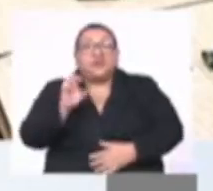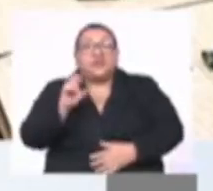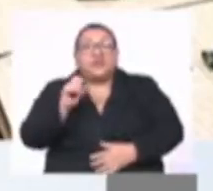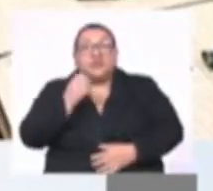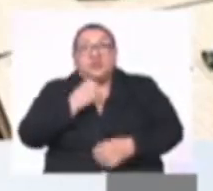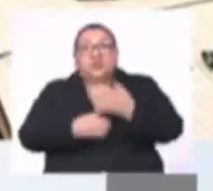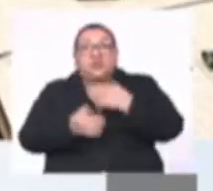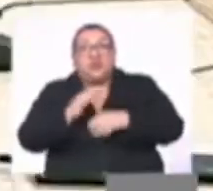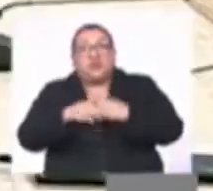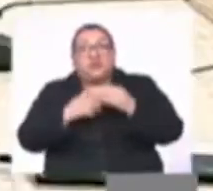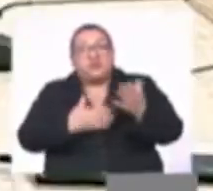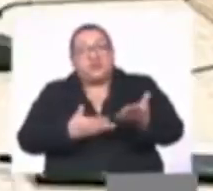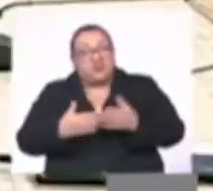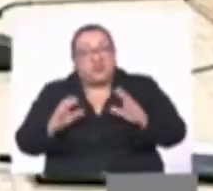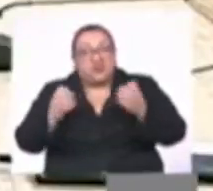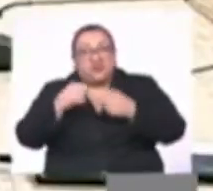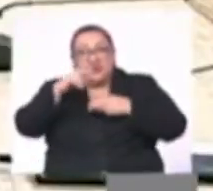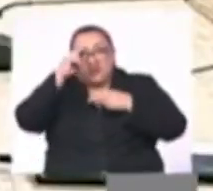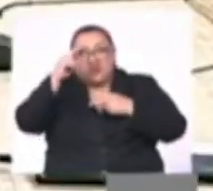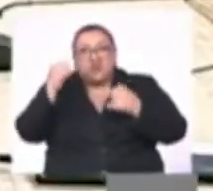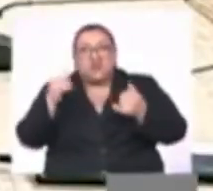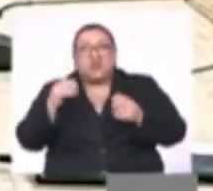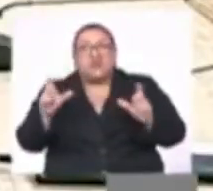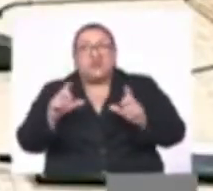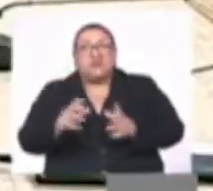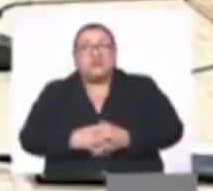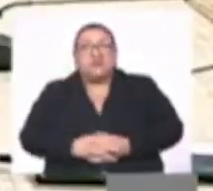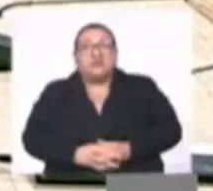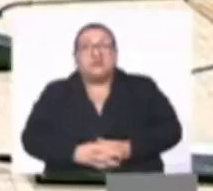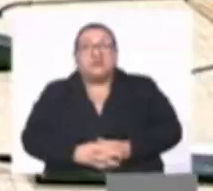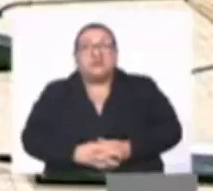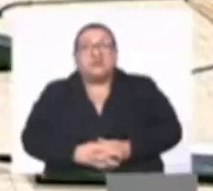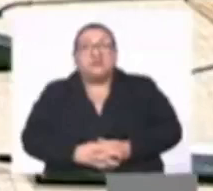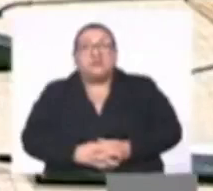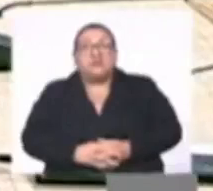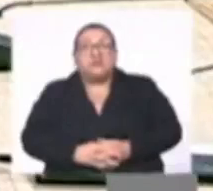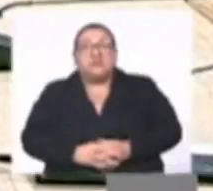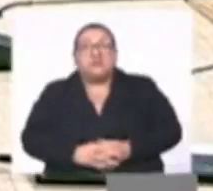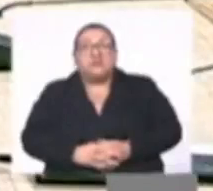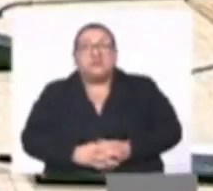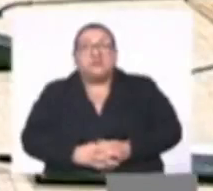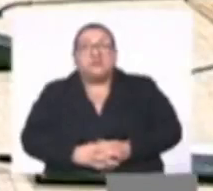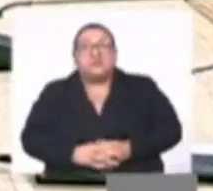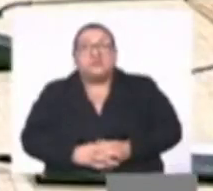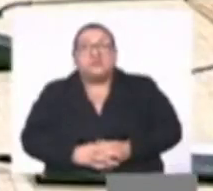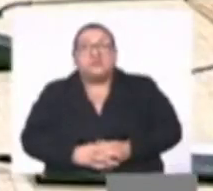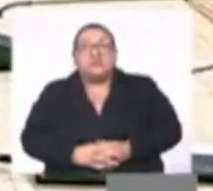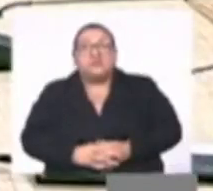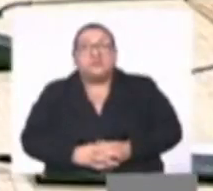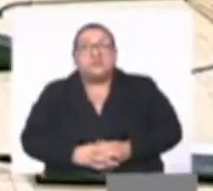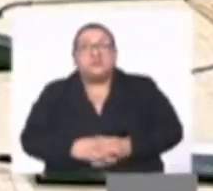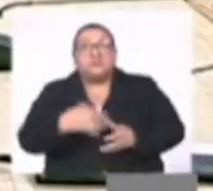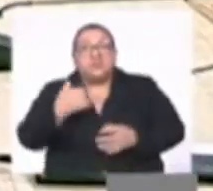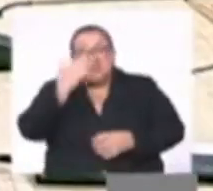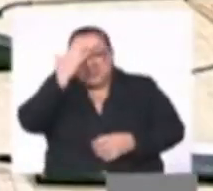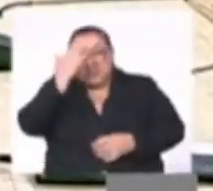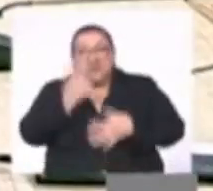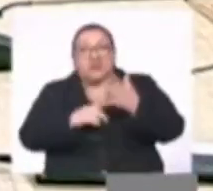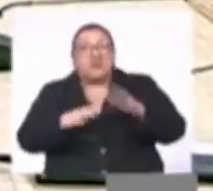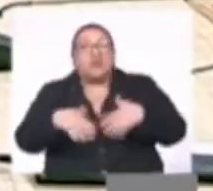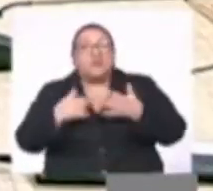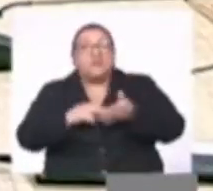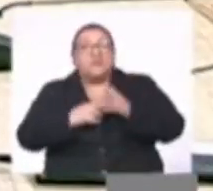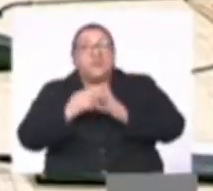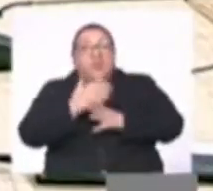país. Bienvenidos a Congreso Noticias, Congreso Televisión, ya recargados precisamente el día de hoy para